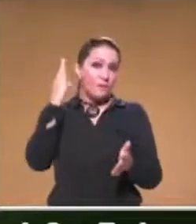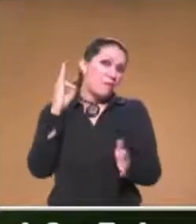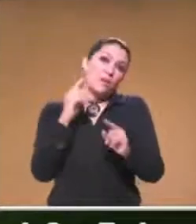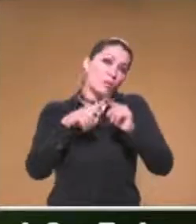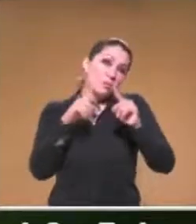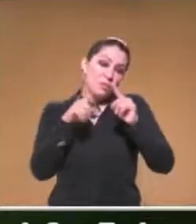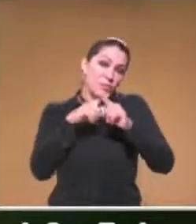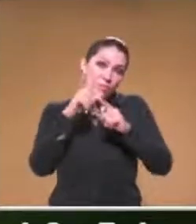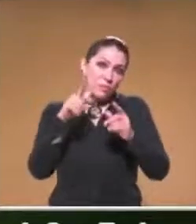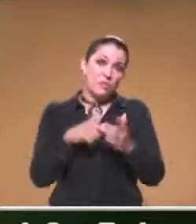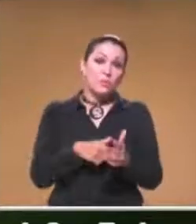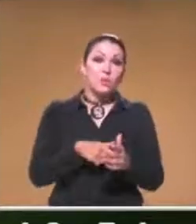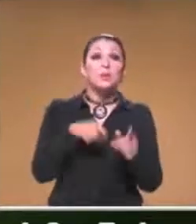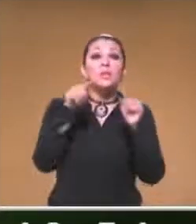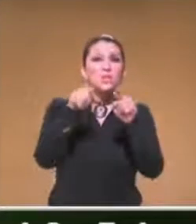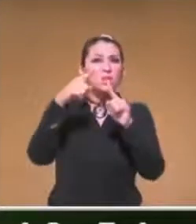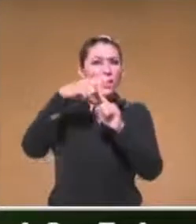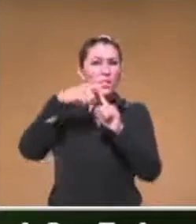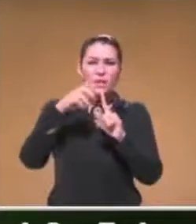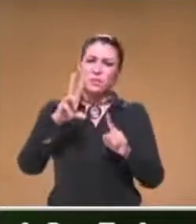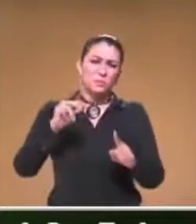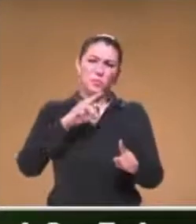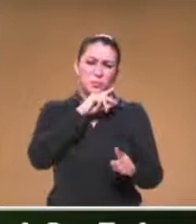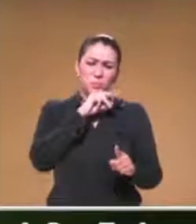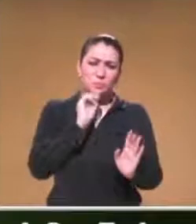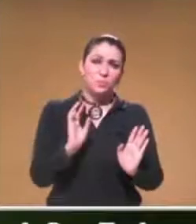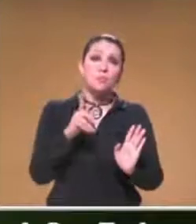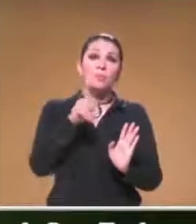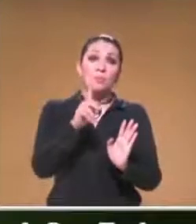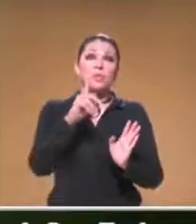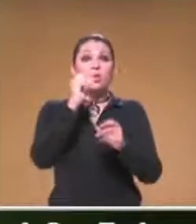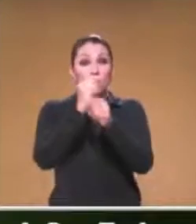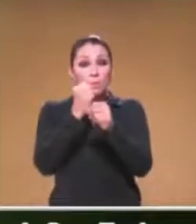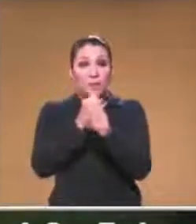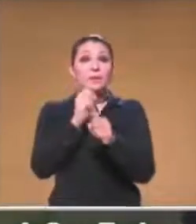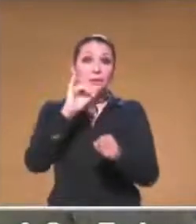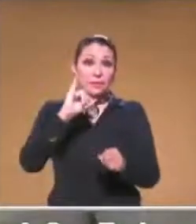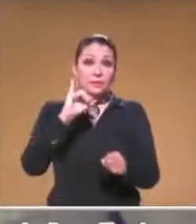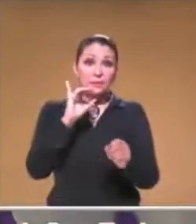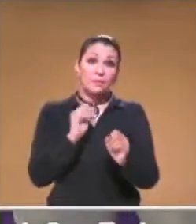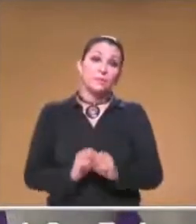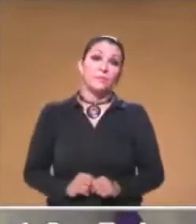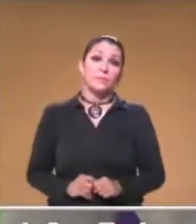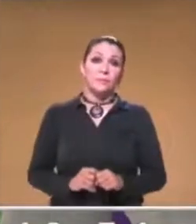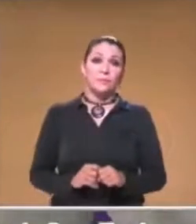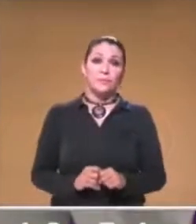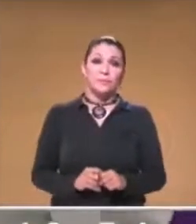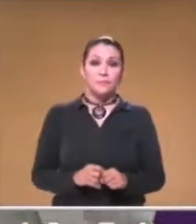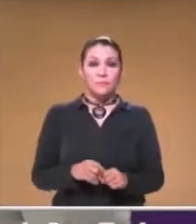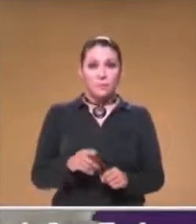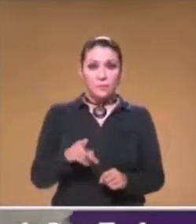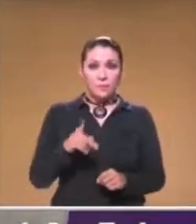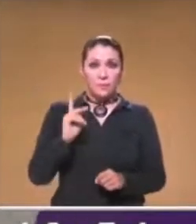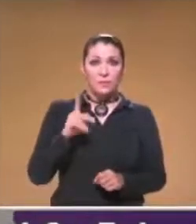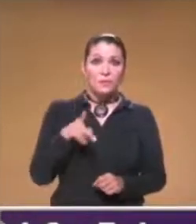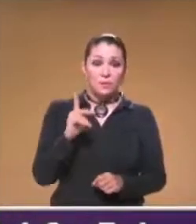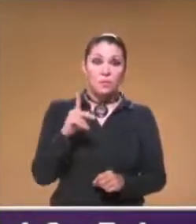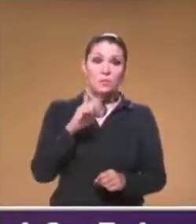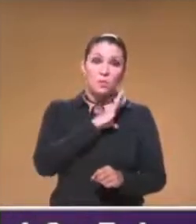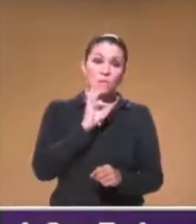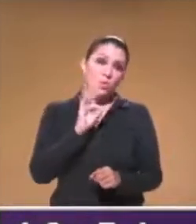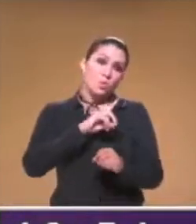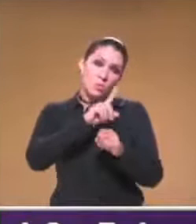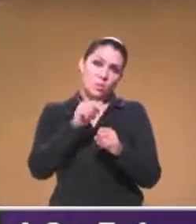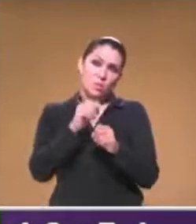vuelvo a repetir, para que no tengas problema con esa actividad si de momento no puedes desarrollarla. Obténla de YouTube u obténla de Facebook y